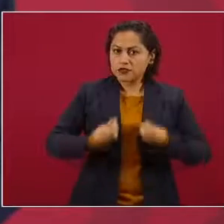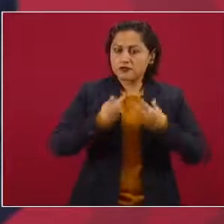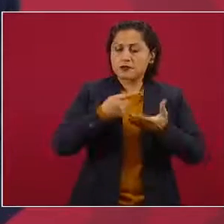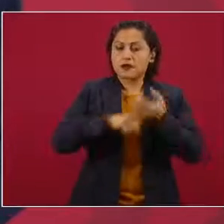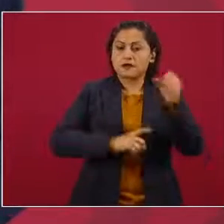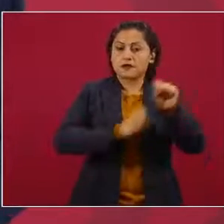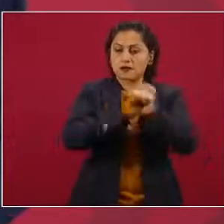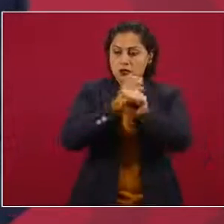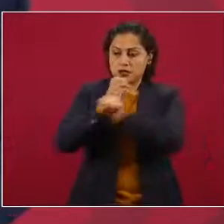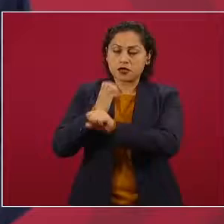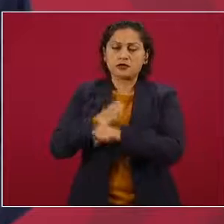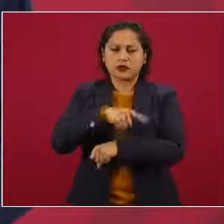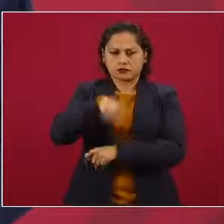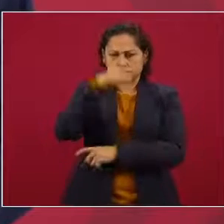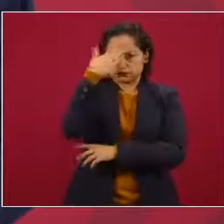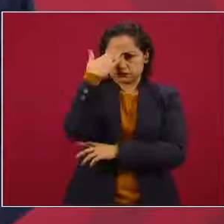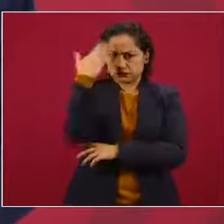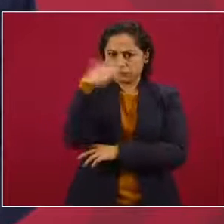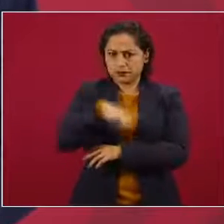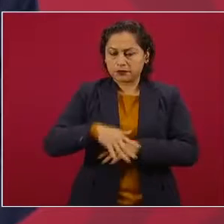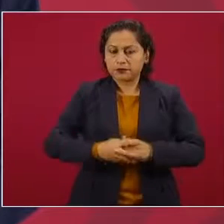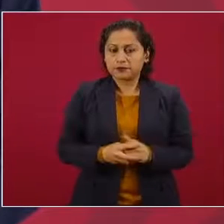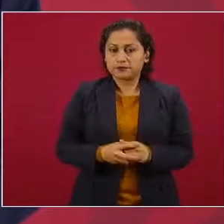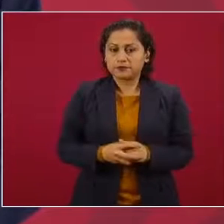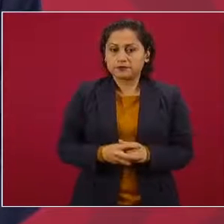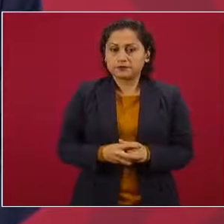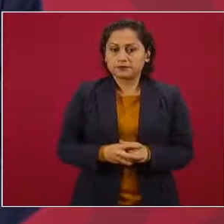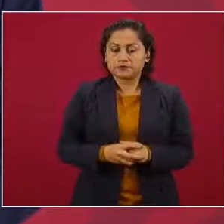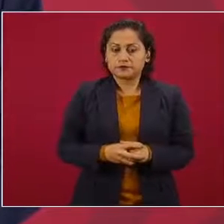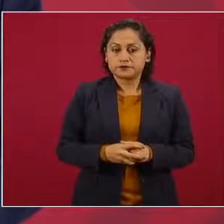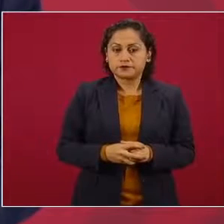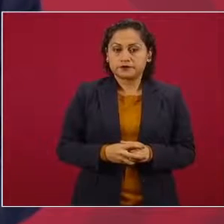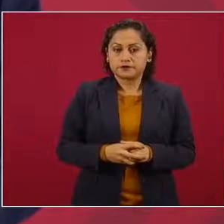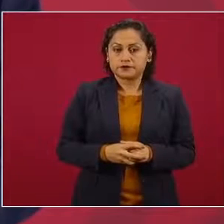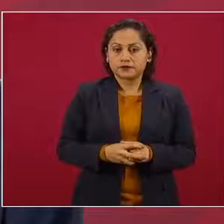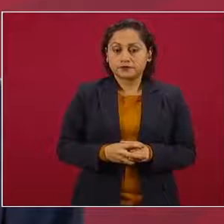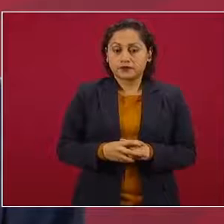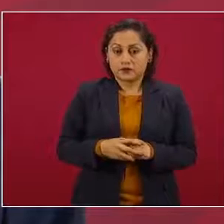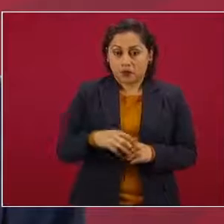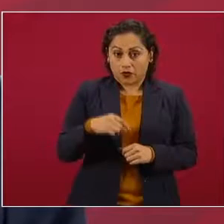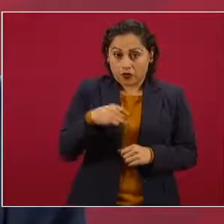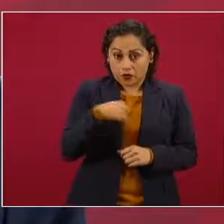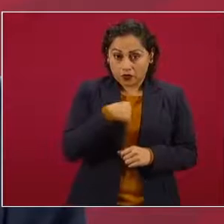Y yo no quiero